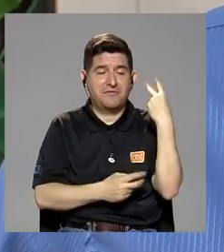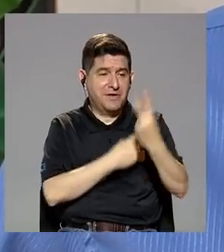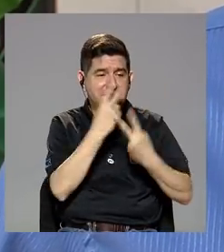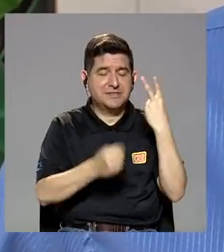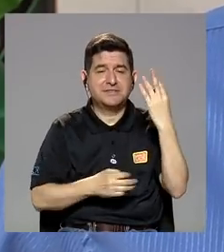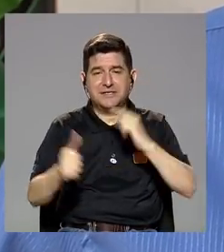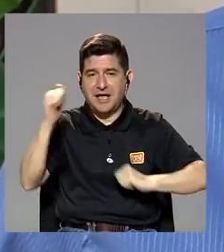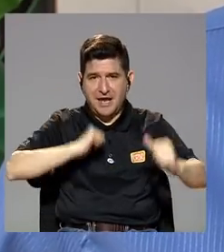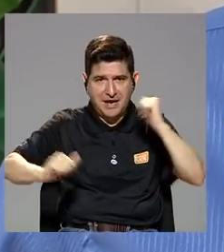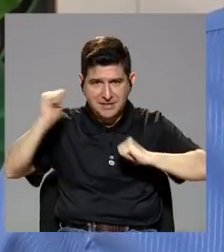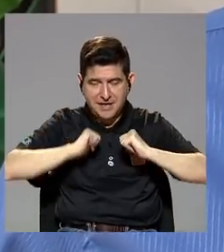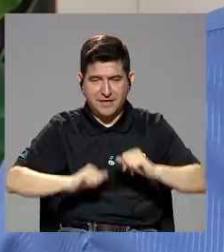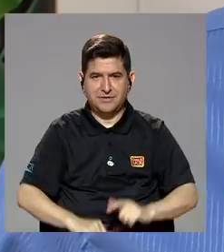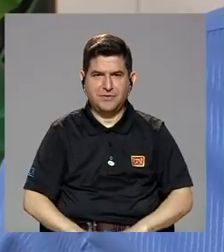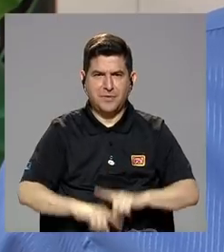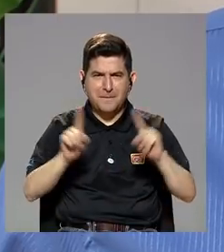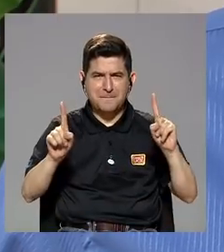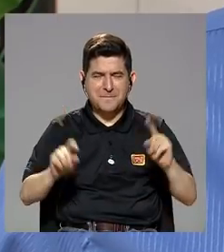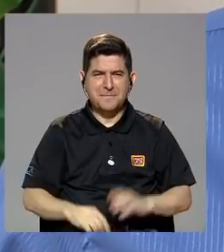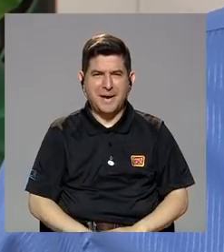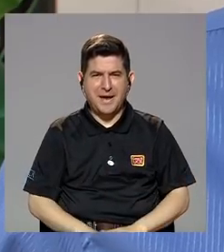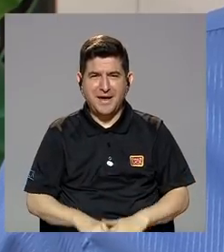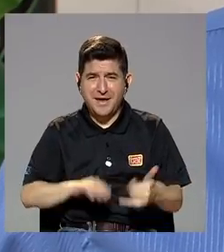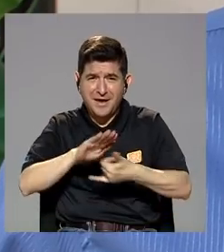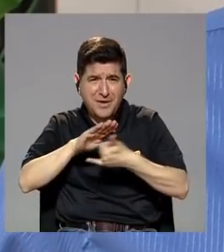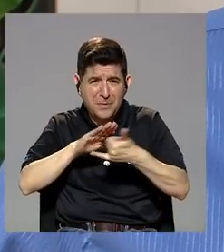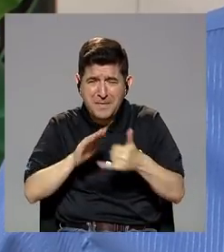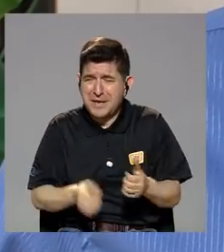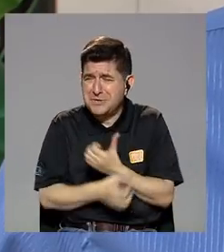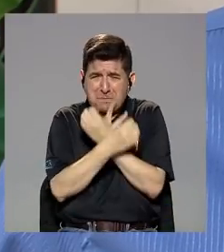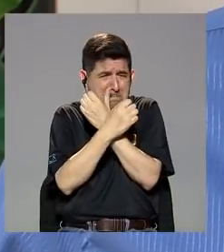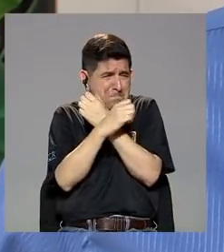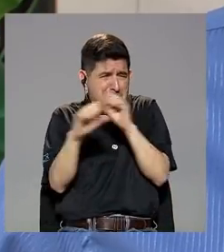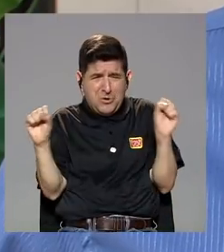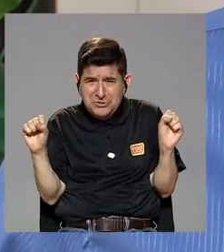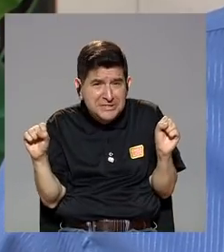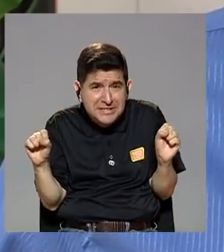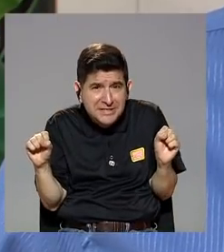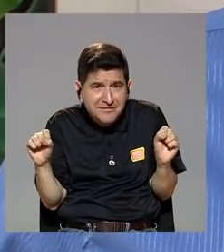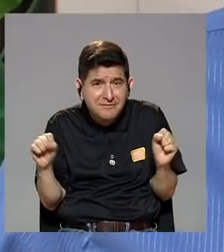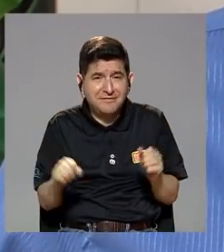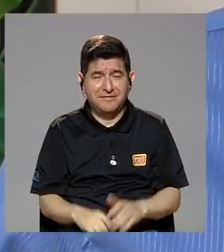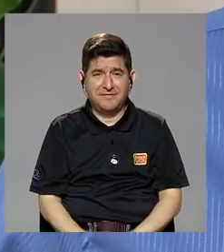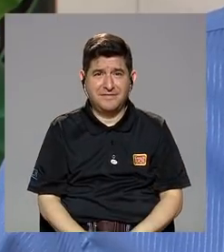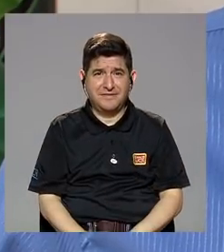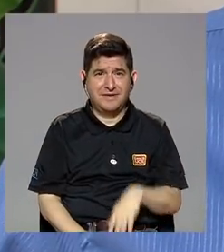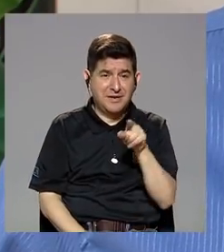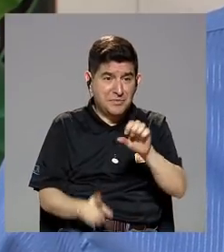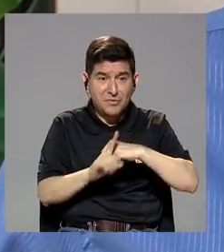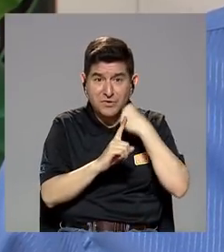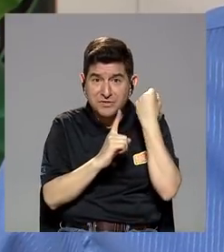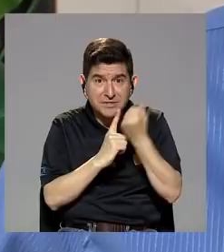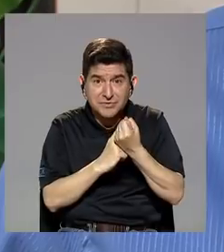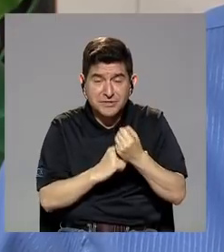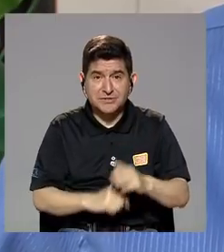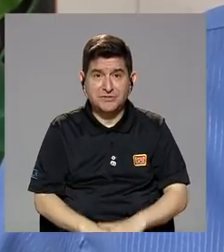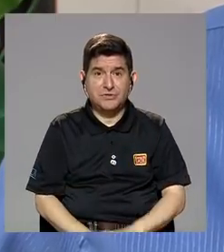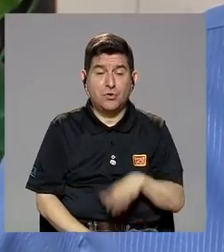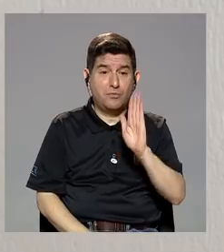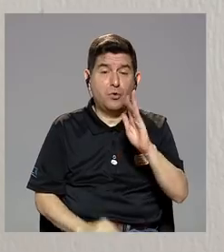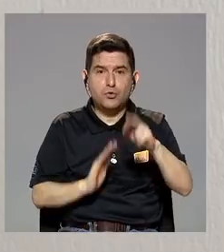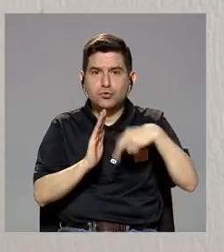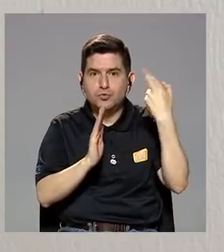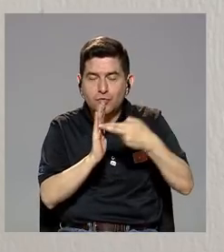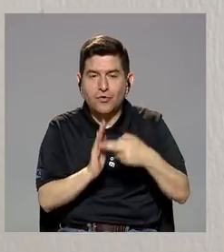de teatro pero me decía imposible porque ese personaje era